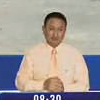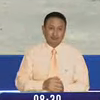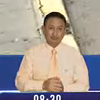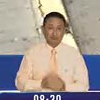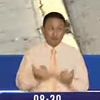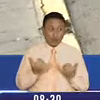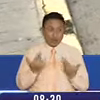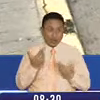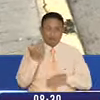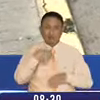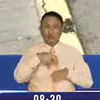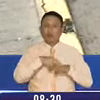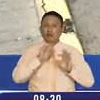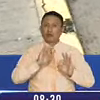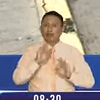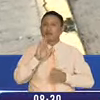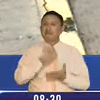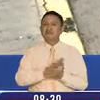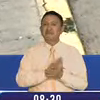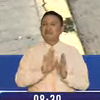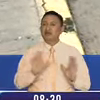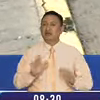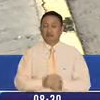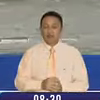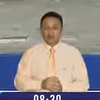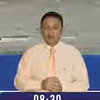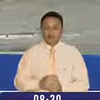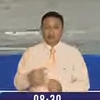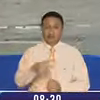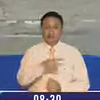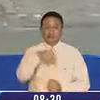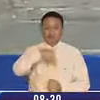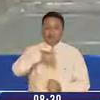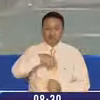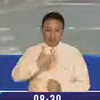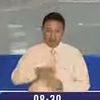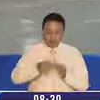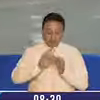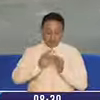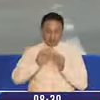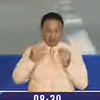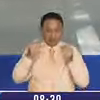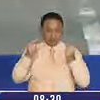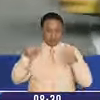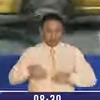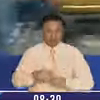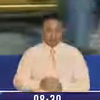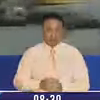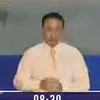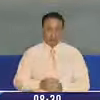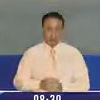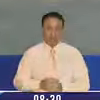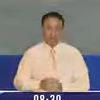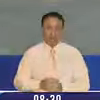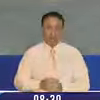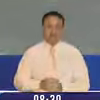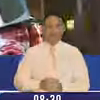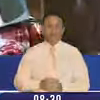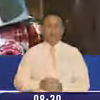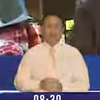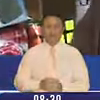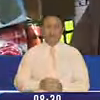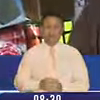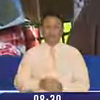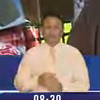al sector de La Mariscal en el centro norte de Quito, porque la vía también fue intervenida a tiempo, tras el cambio de la tubería principal.